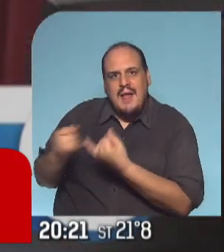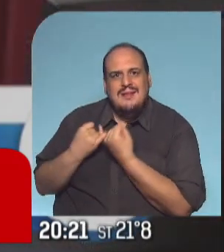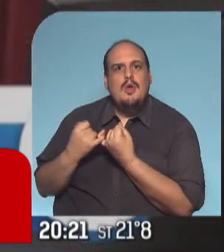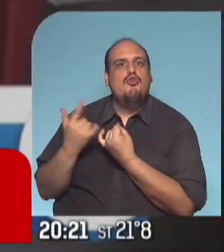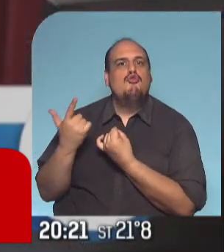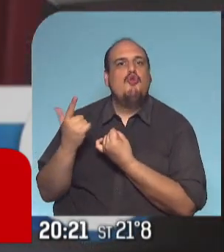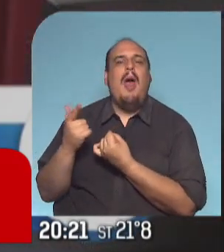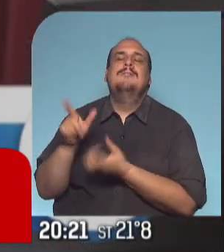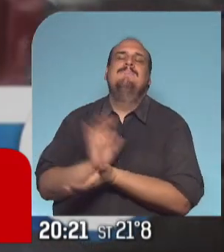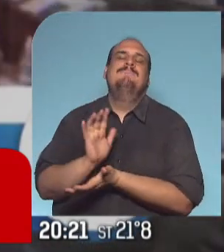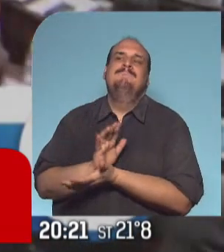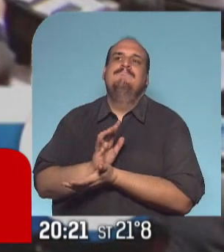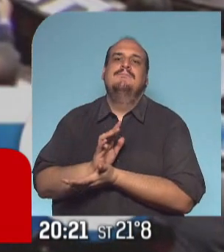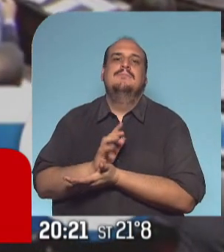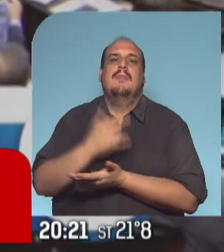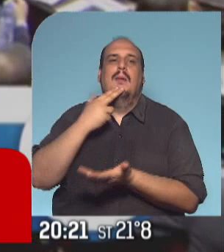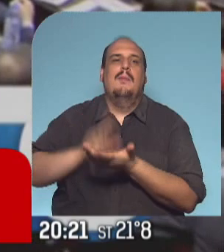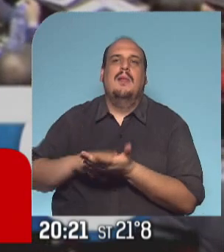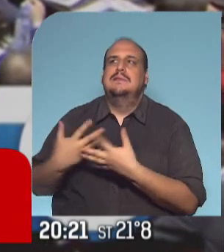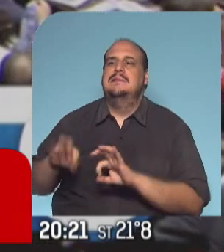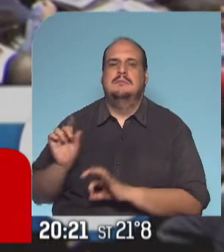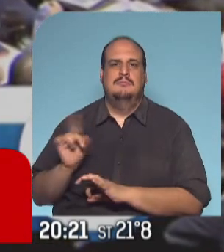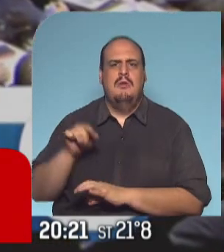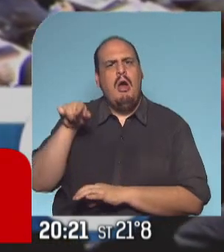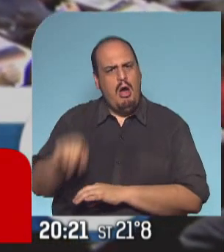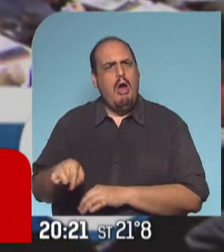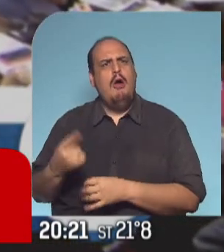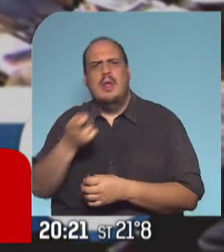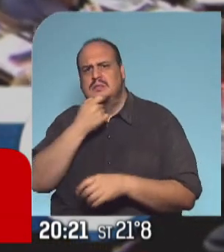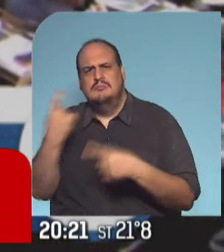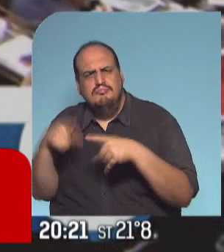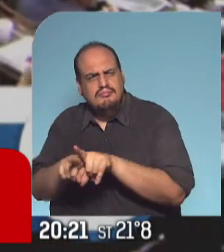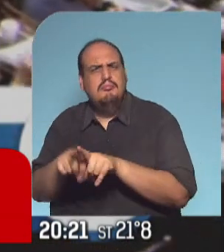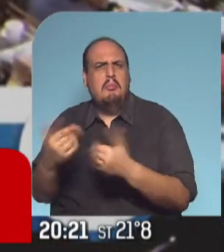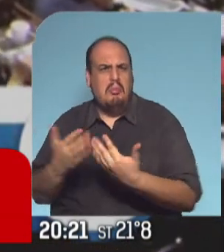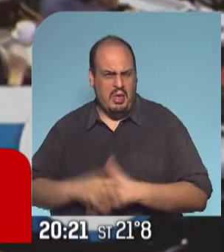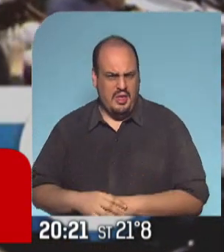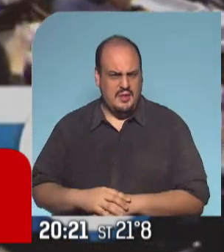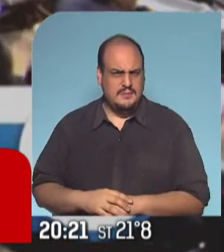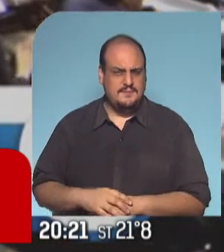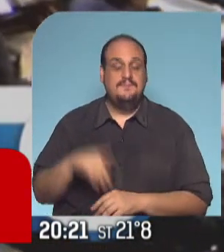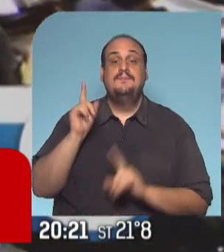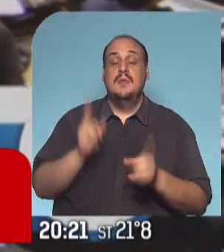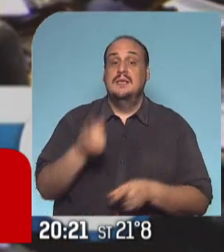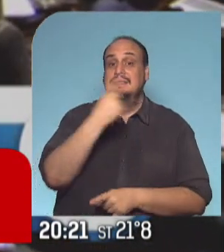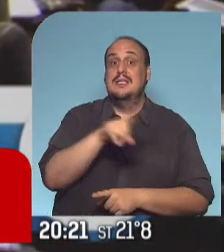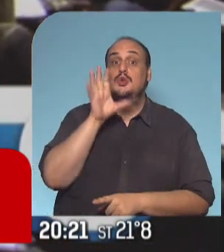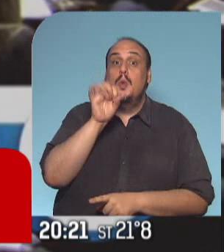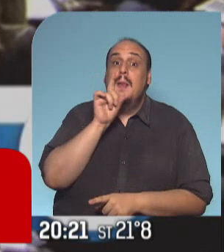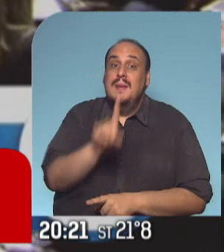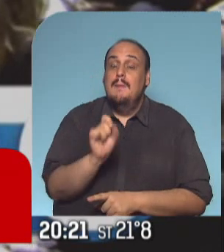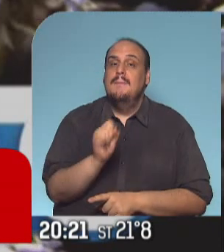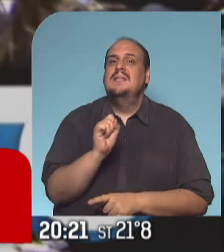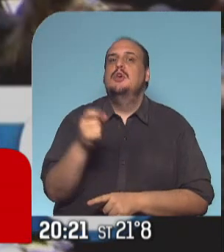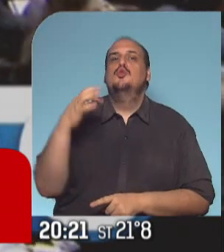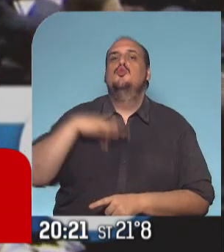podías deducir a tu pareja. Eso me parece que es una modalidad importante, y sí entender que estos 150.000 pesos son brutos,